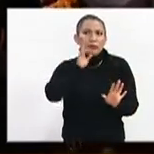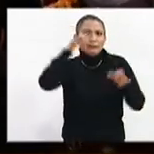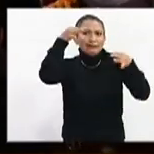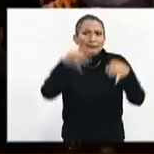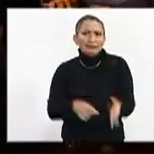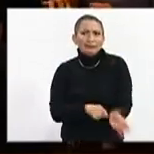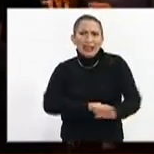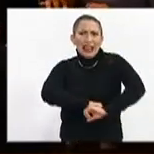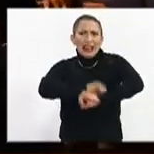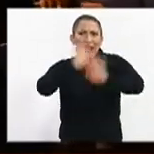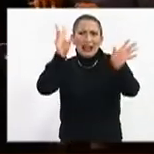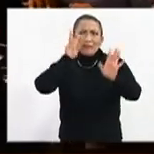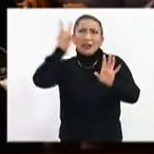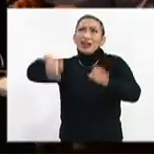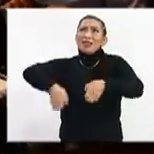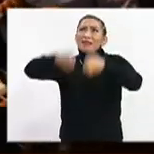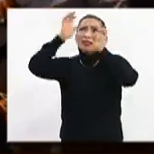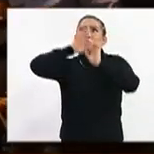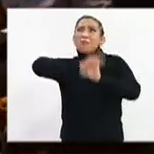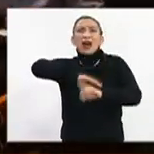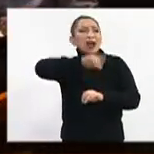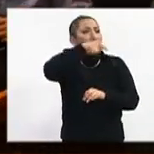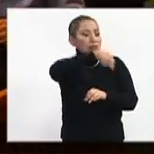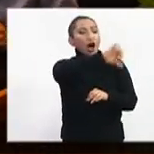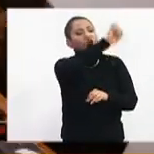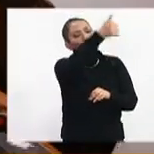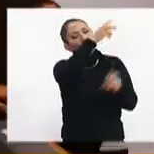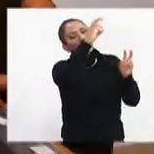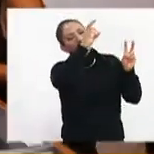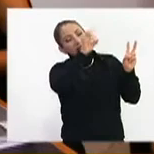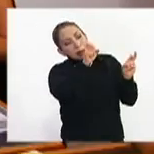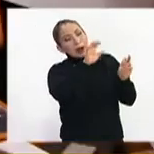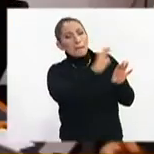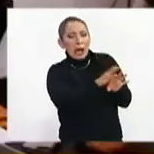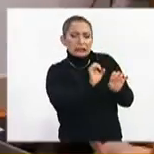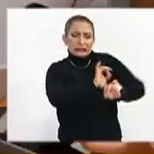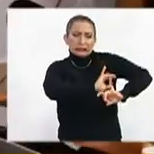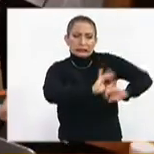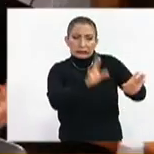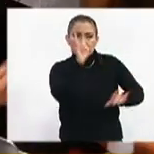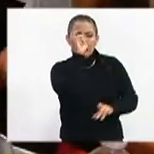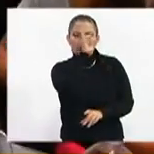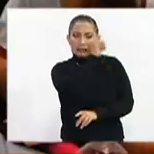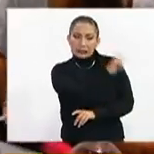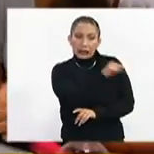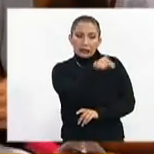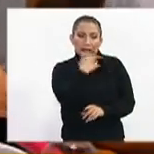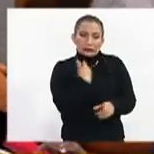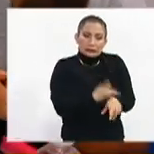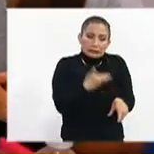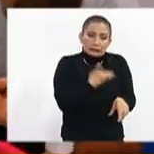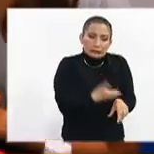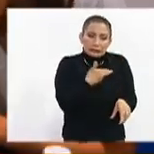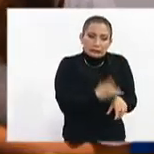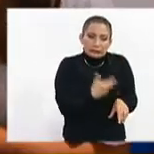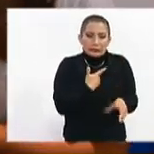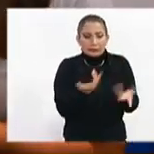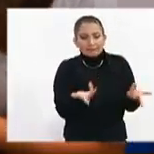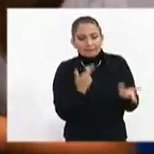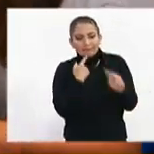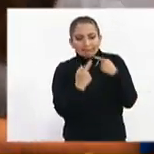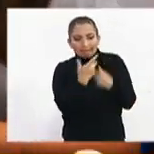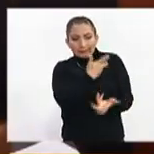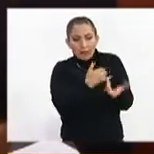Que sobre un edificio viejo construyeron otro. Así y hay otros casos que son como más difíciles por